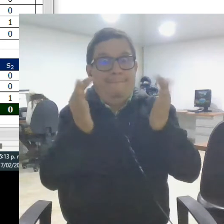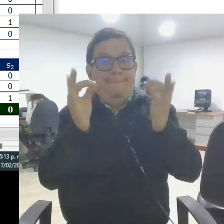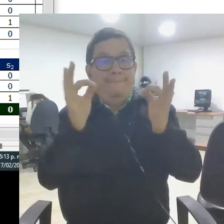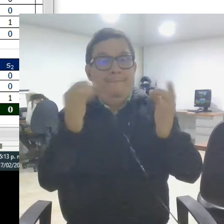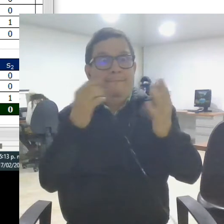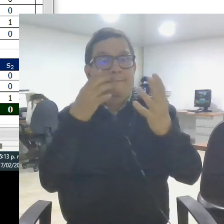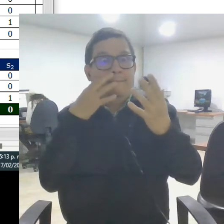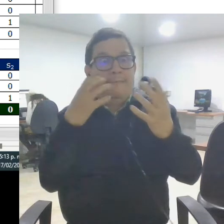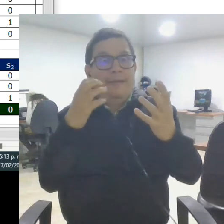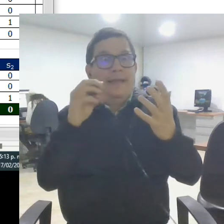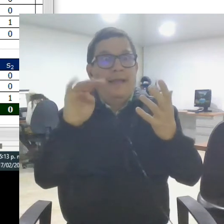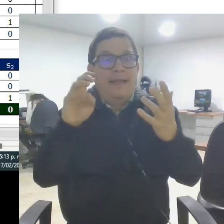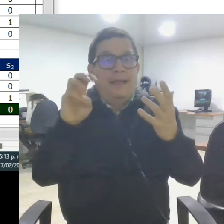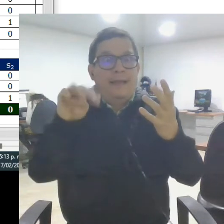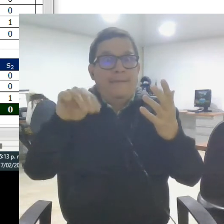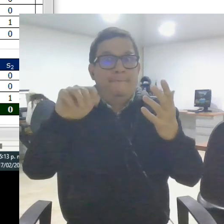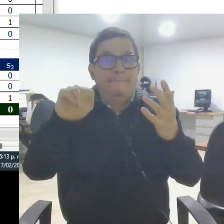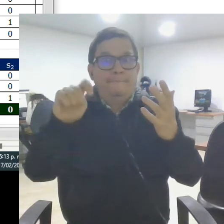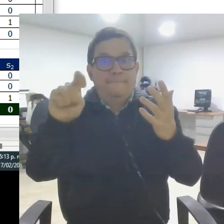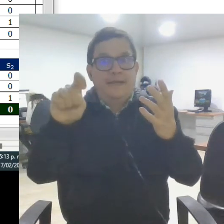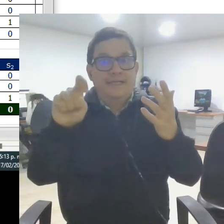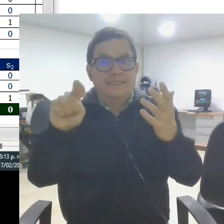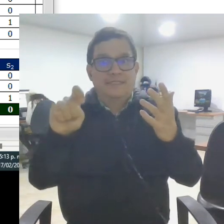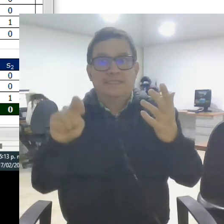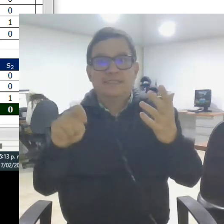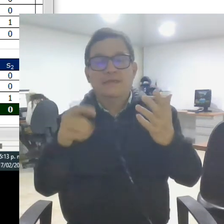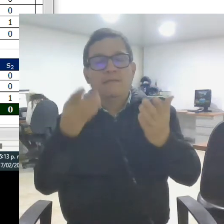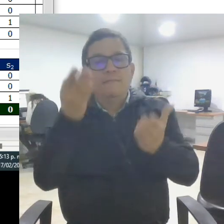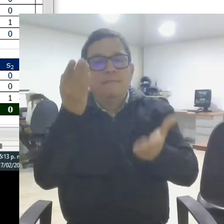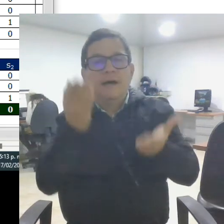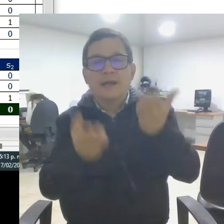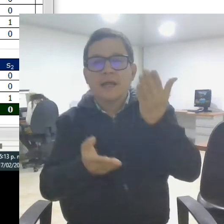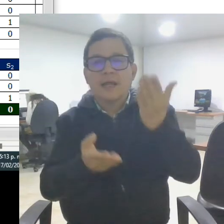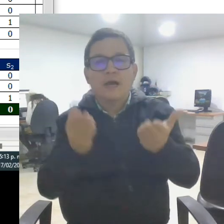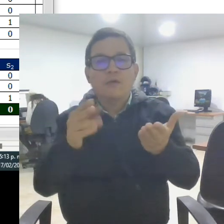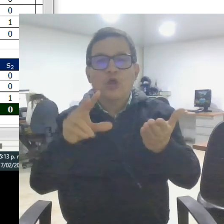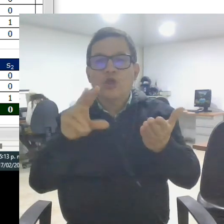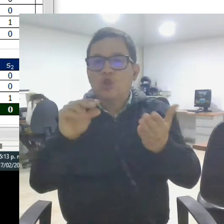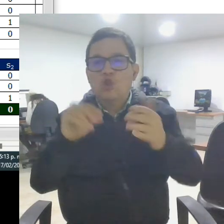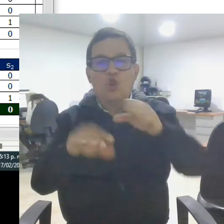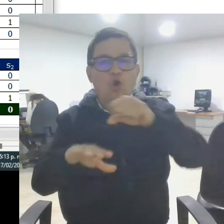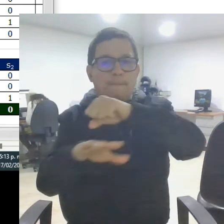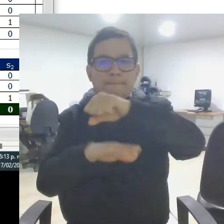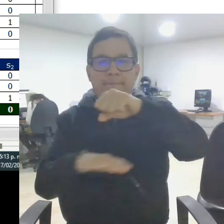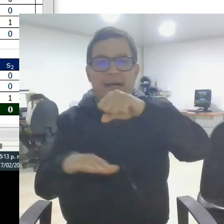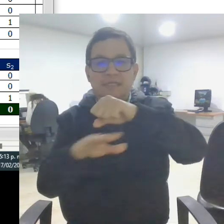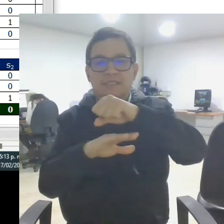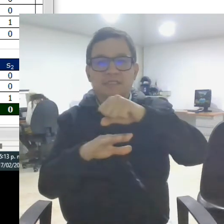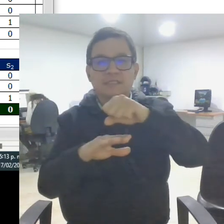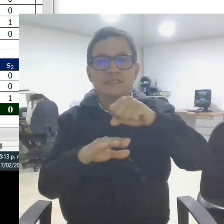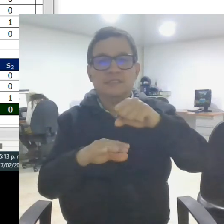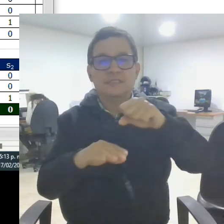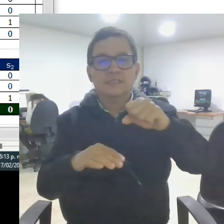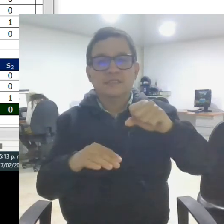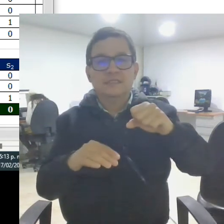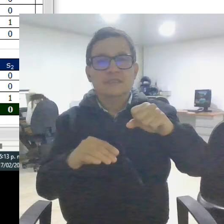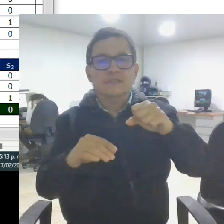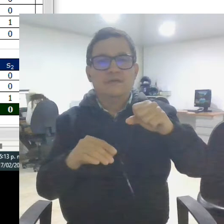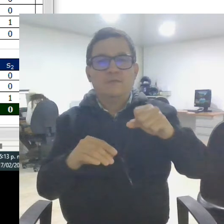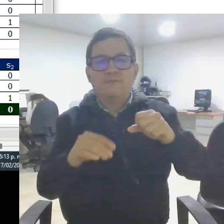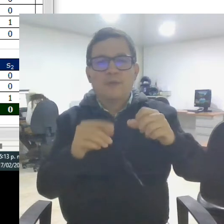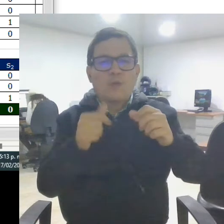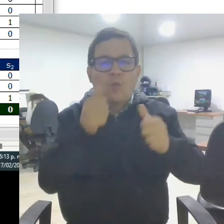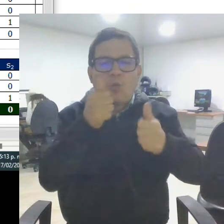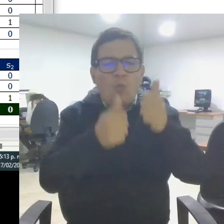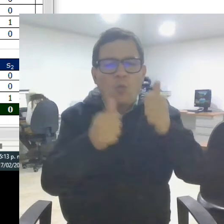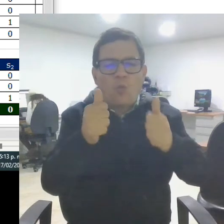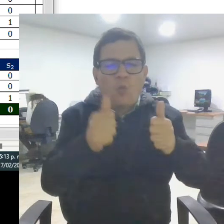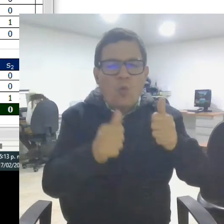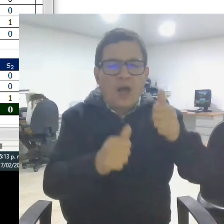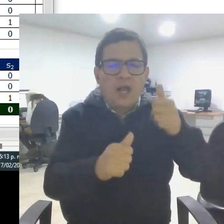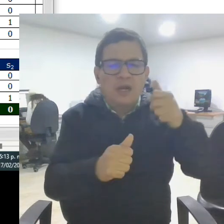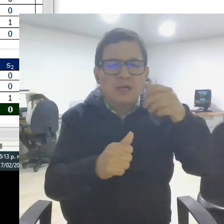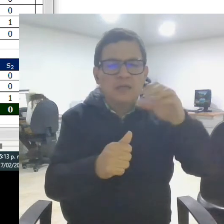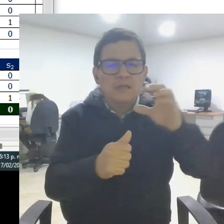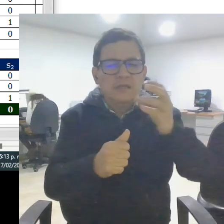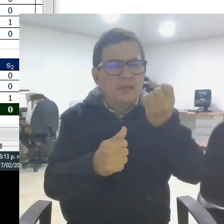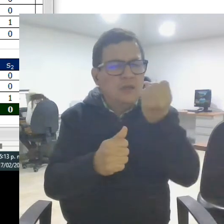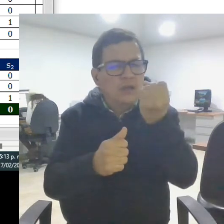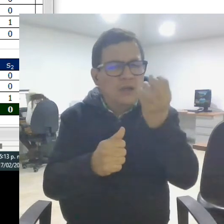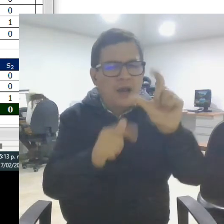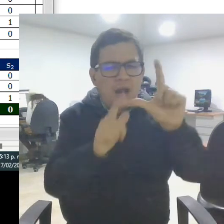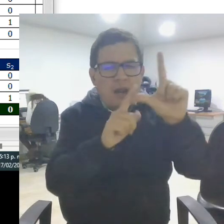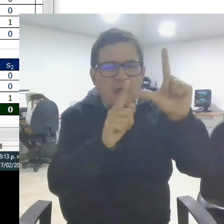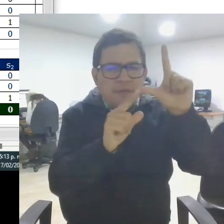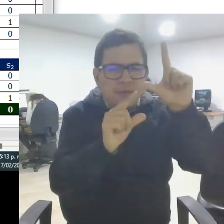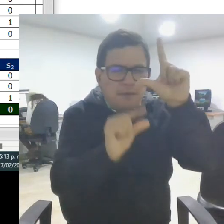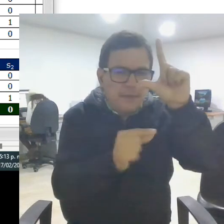la variable no básica, es decir, las que están acá, con el coeficiente más negativo en la ecuación z,